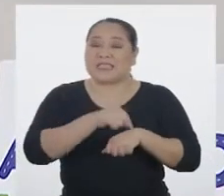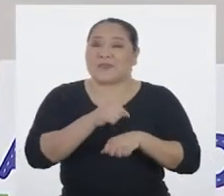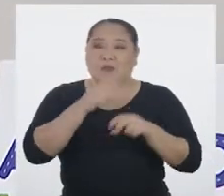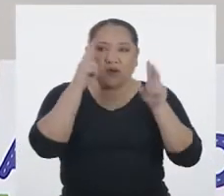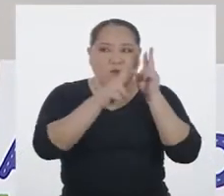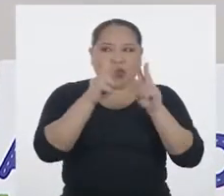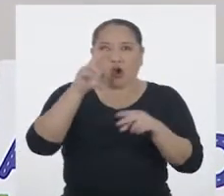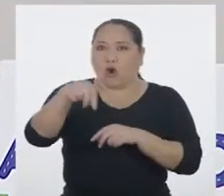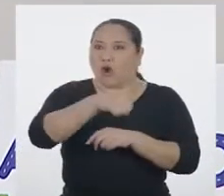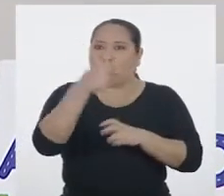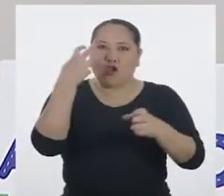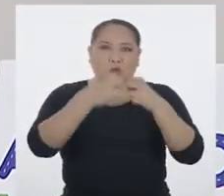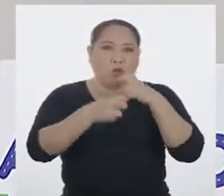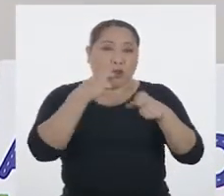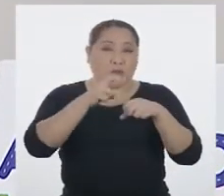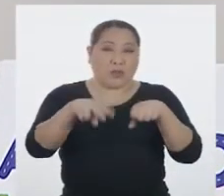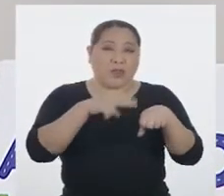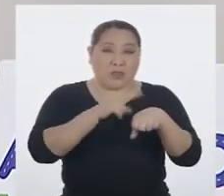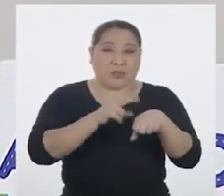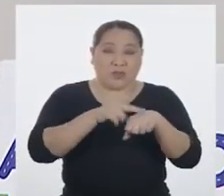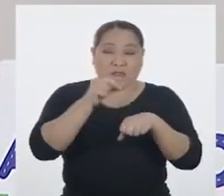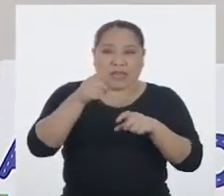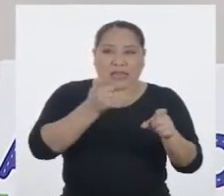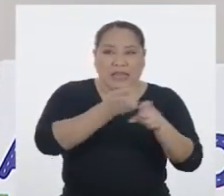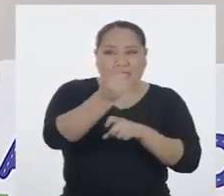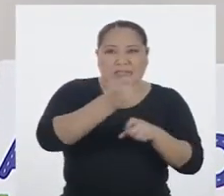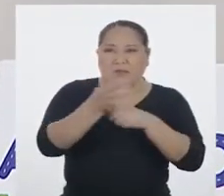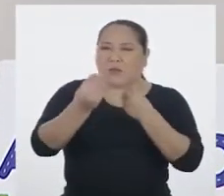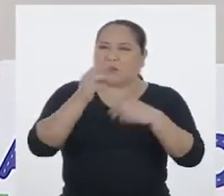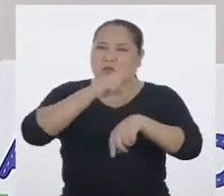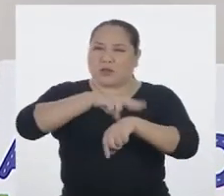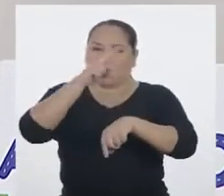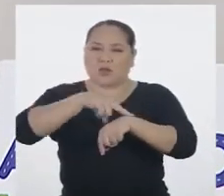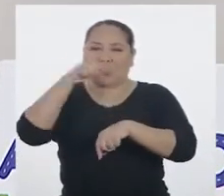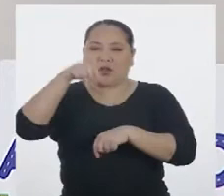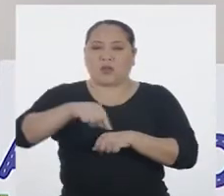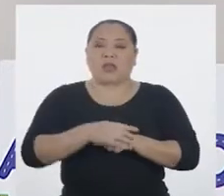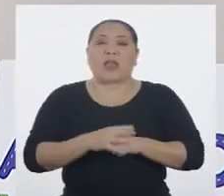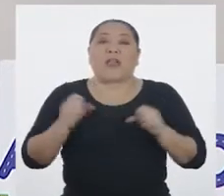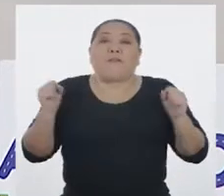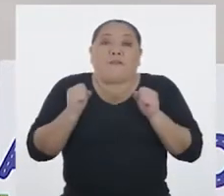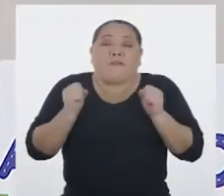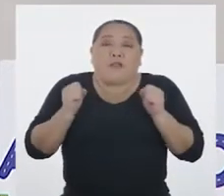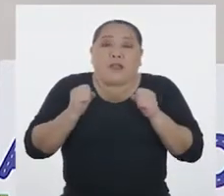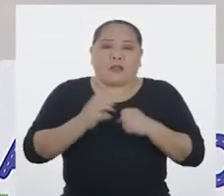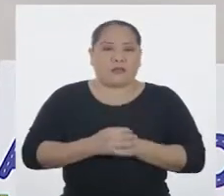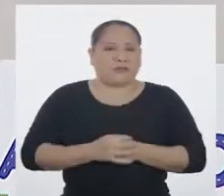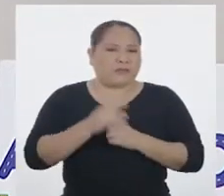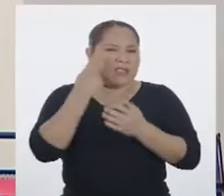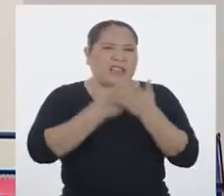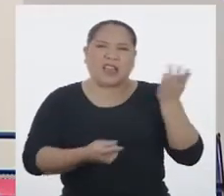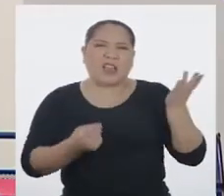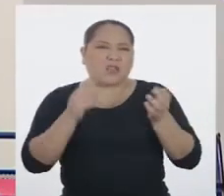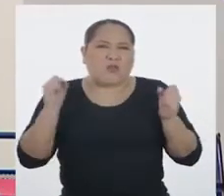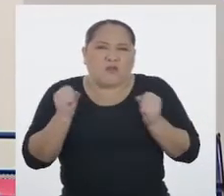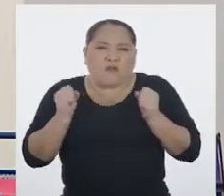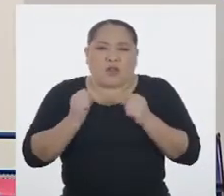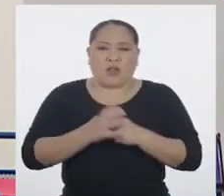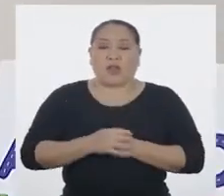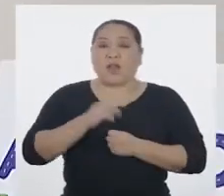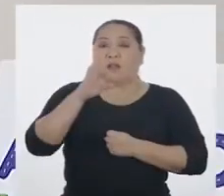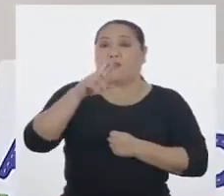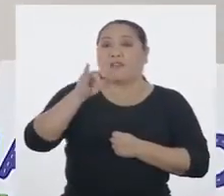Es momento de hablar de otro fenómeno característico que afecta a varias regiones de nuestro país, el friaje. ¿Qué es un